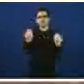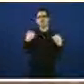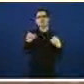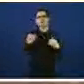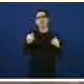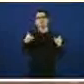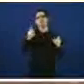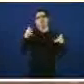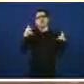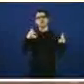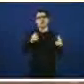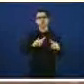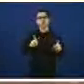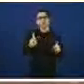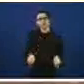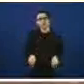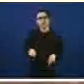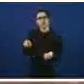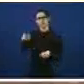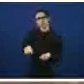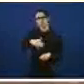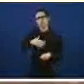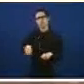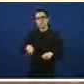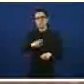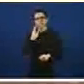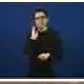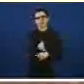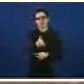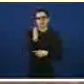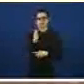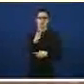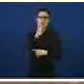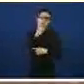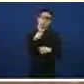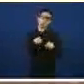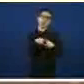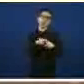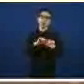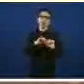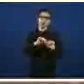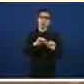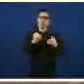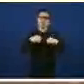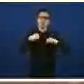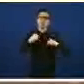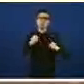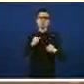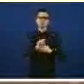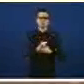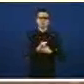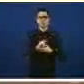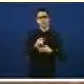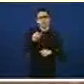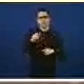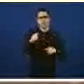competencias Tamén De sanción Por prácticas Fraudulentas Hay outros territorios Do Estado Español Onde se lle aplicaron Sancios aos